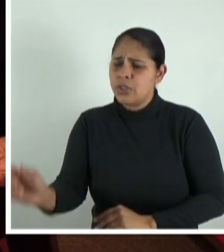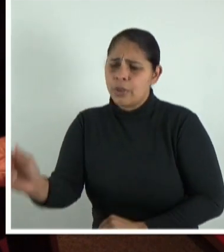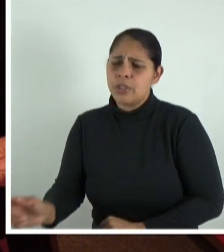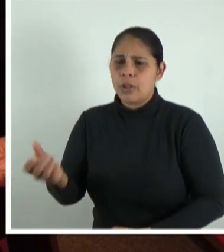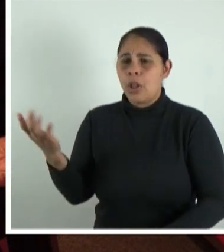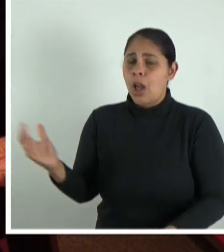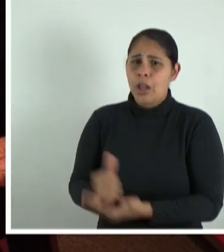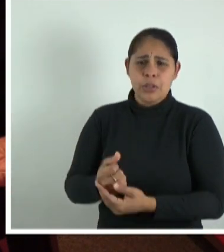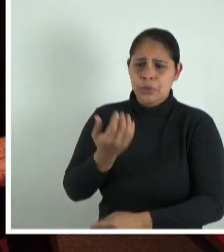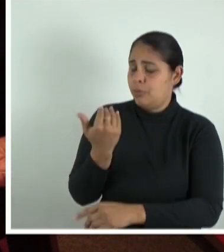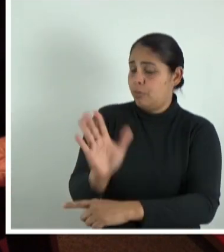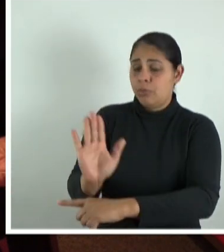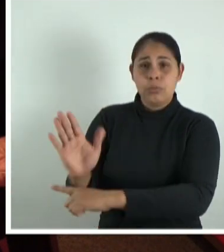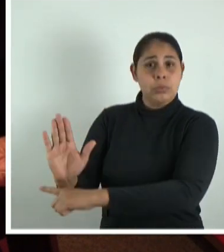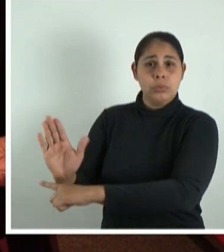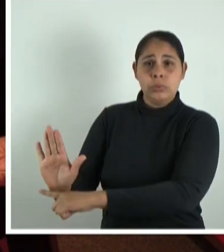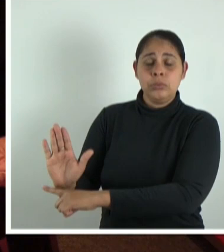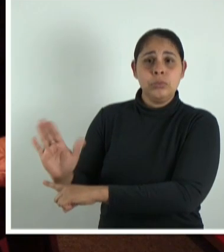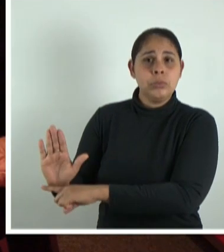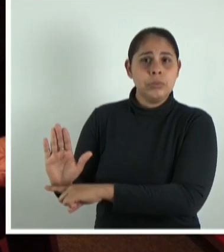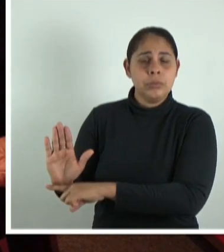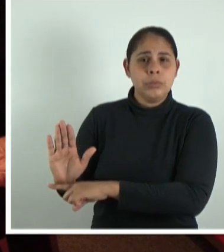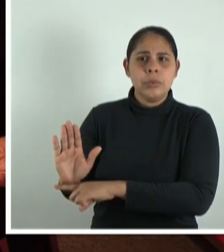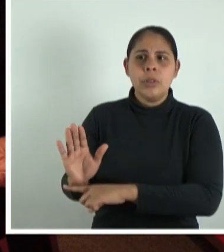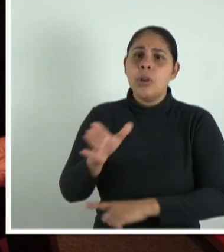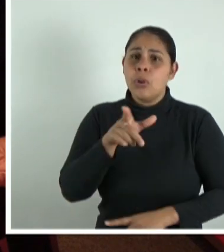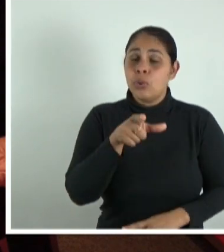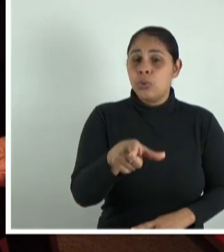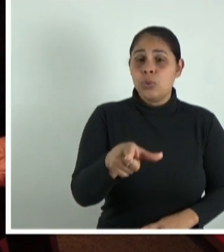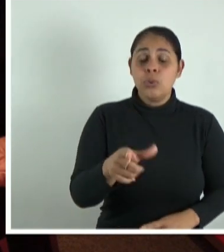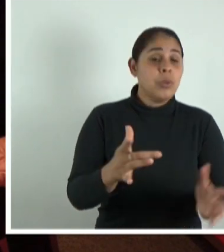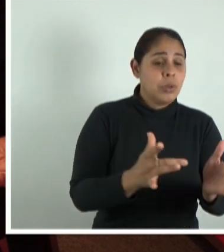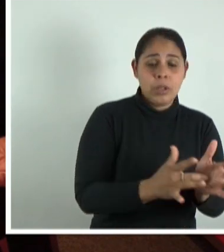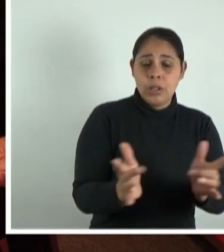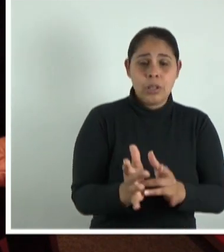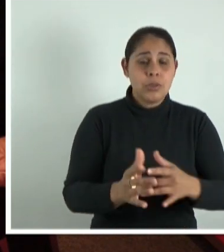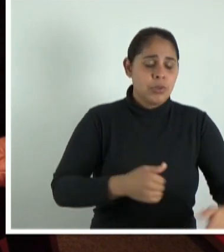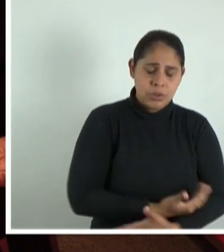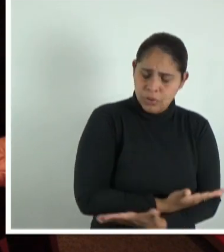Confía en Jesucristo. Él es el único Salvador.